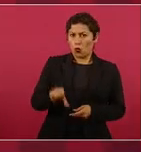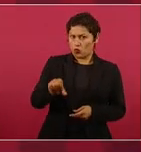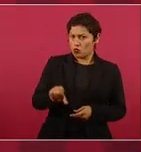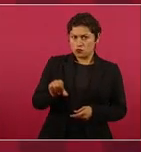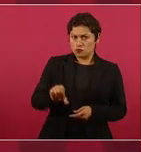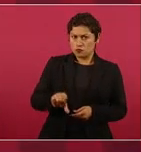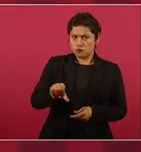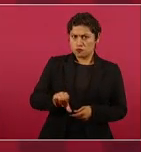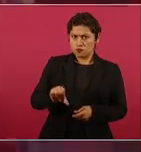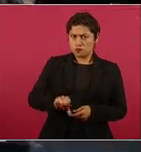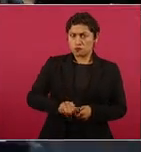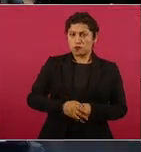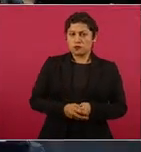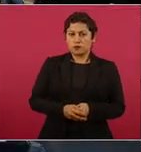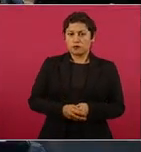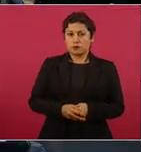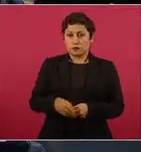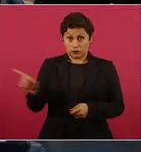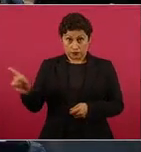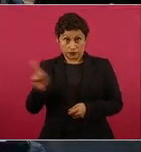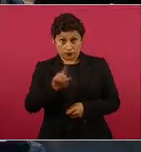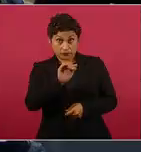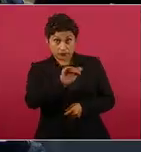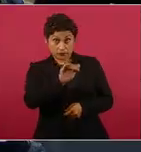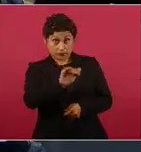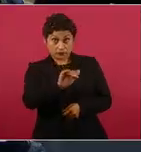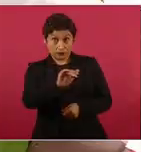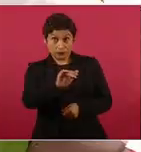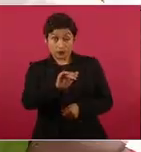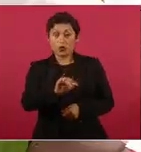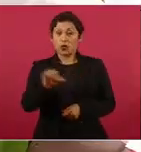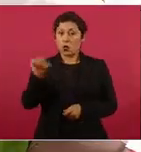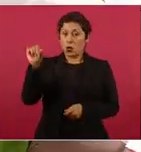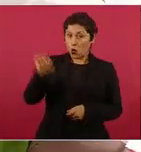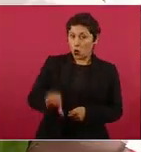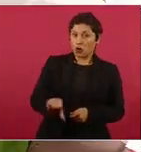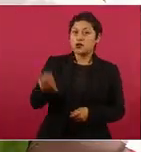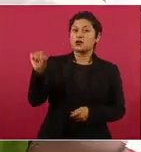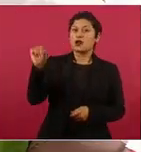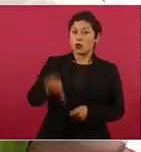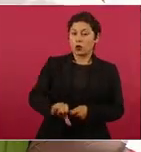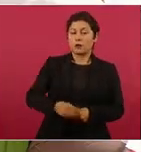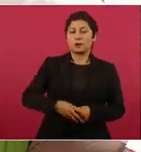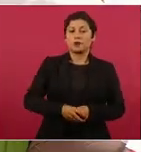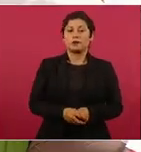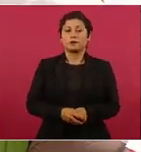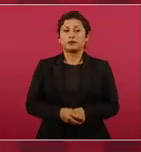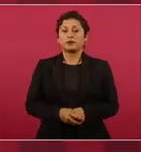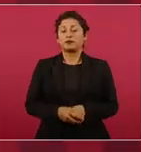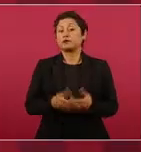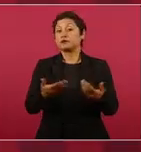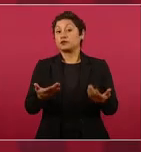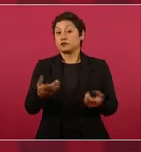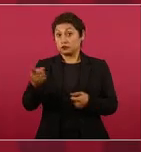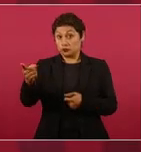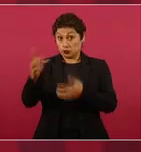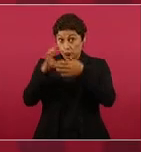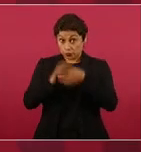Rodríguez. ¿Ella se podría poner en contacto con la familia? Hoy. Y si es como lo